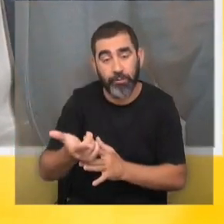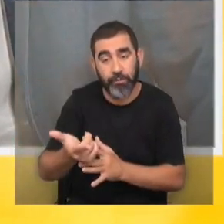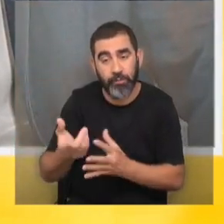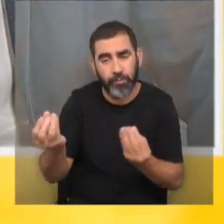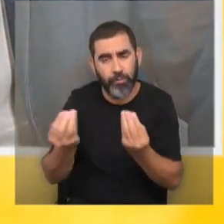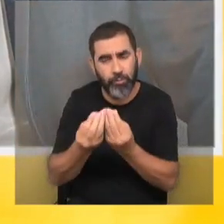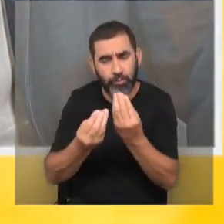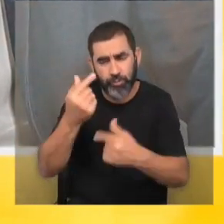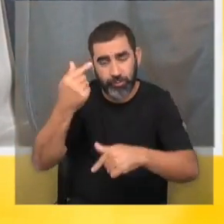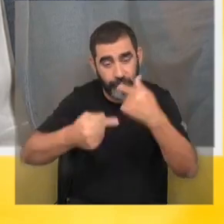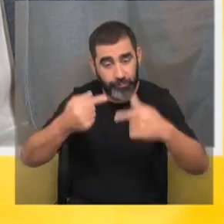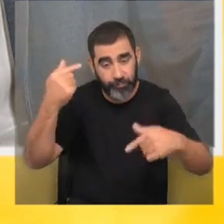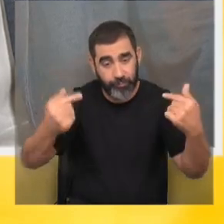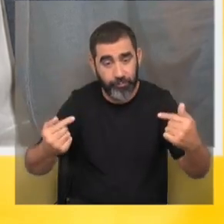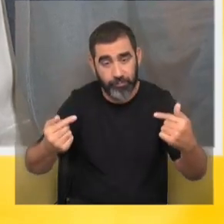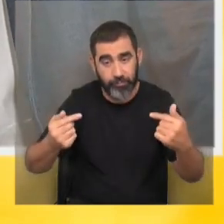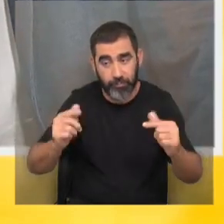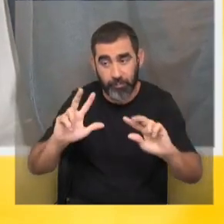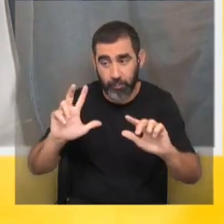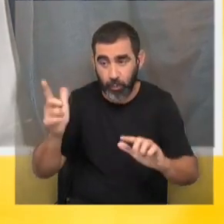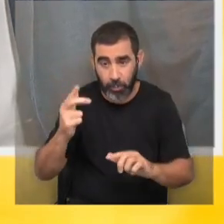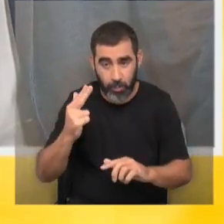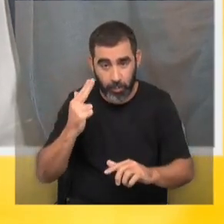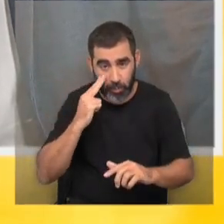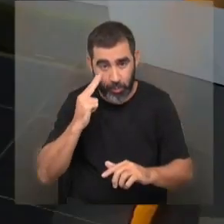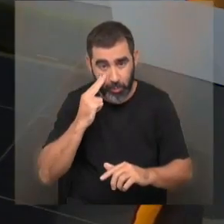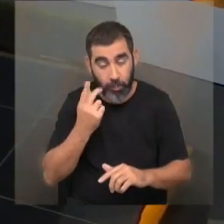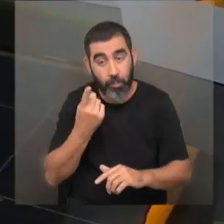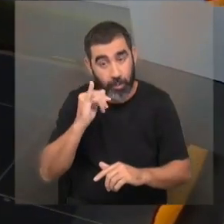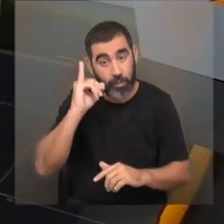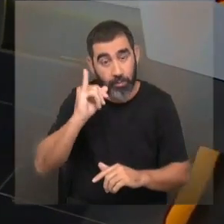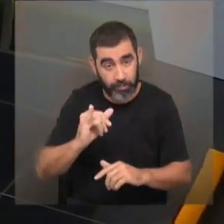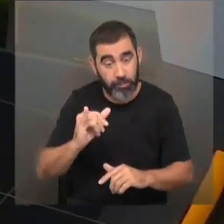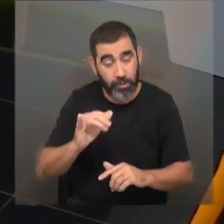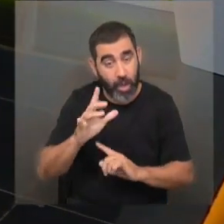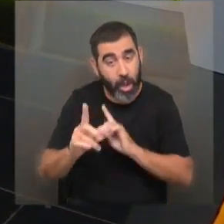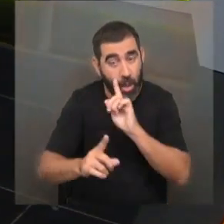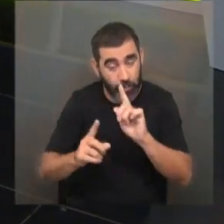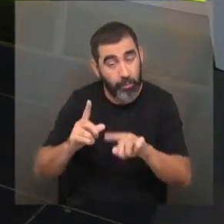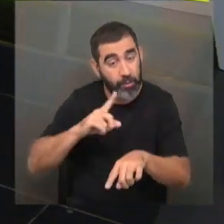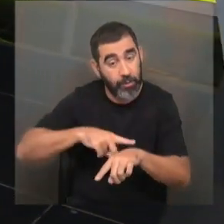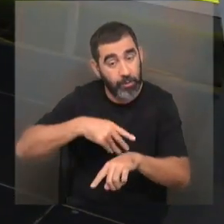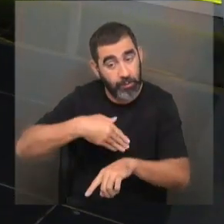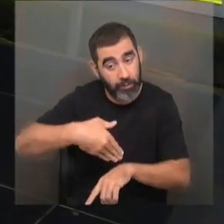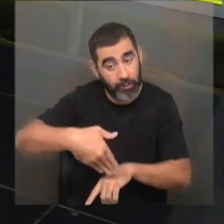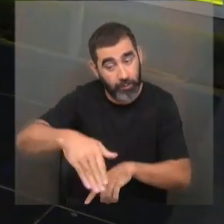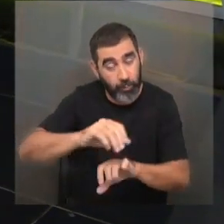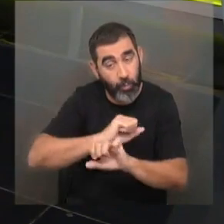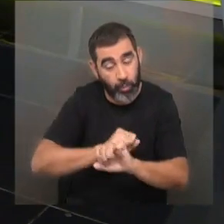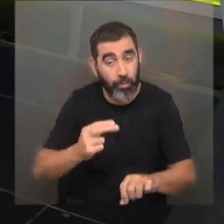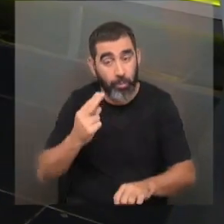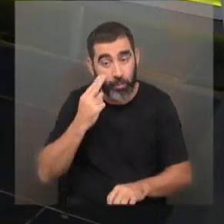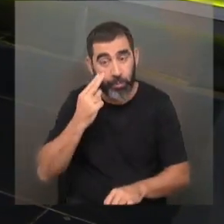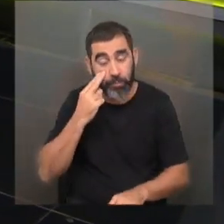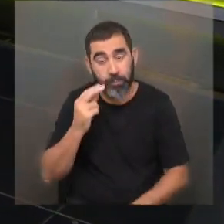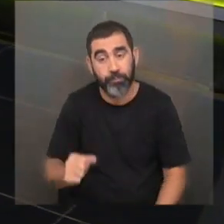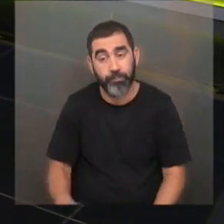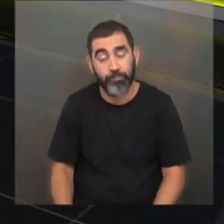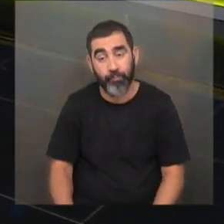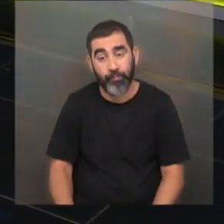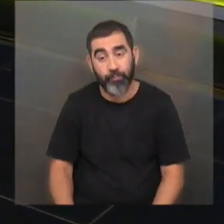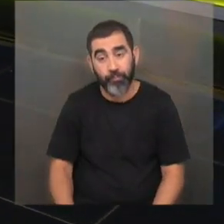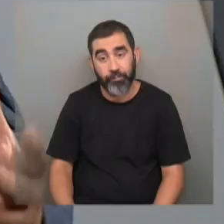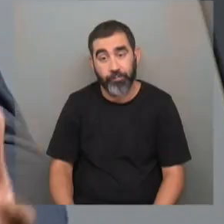montón de cuerpos y no parece haber un problema ahí. Sin embargo, sí hay un comportamiento que en el tiempo termina siendo... Lo que ocurre, déjame explicarte, es